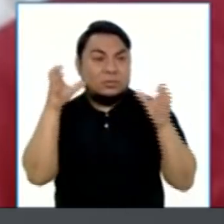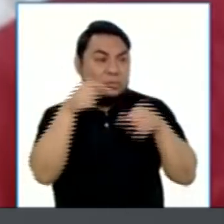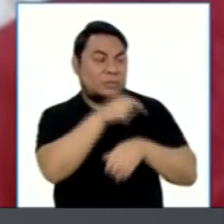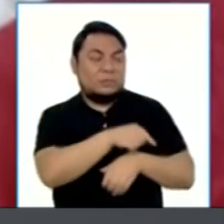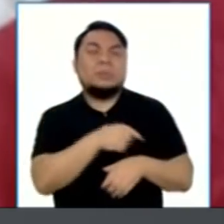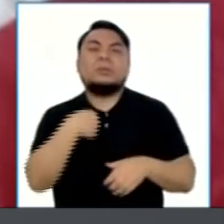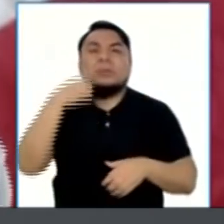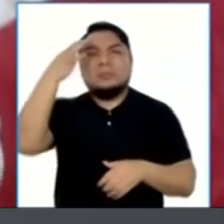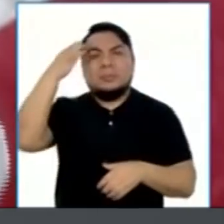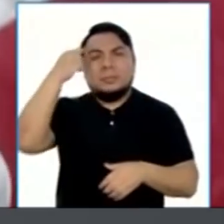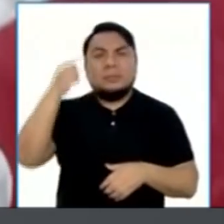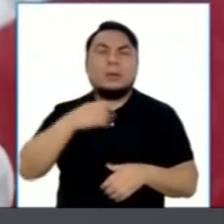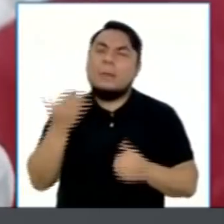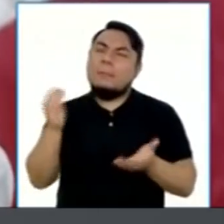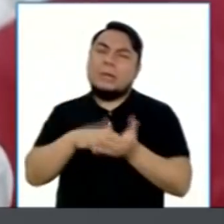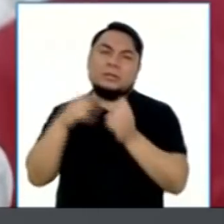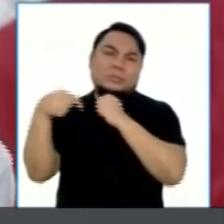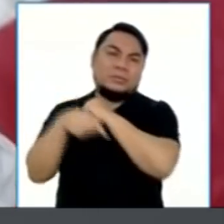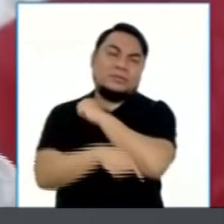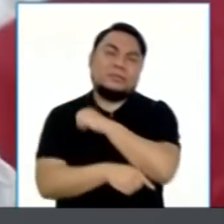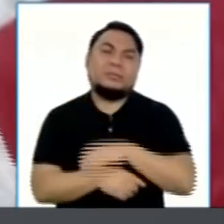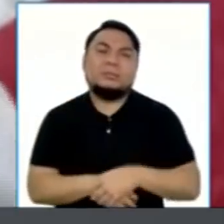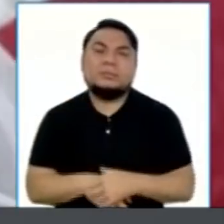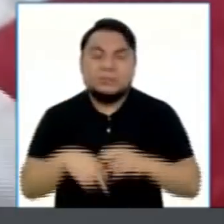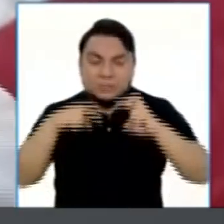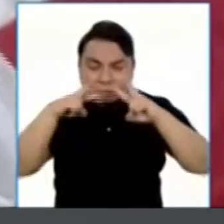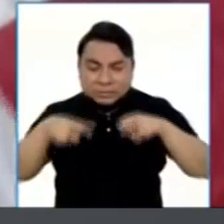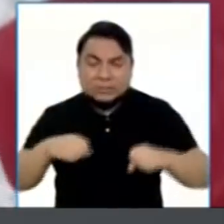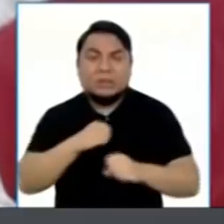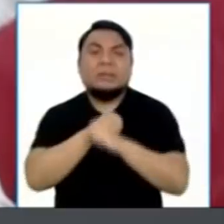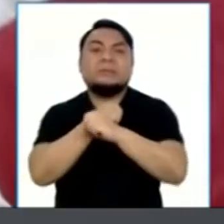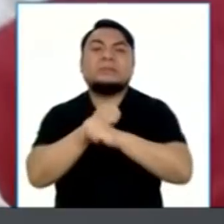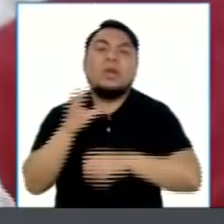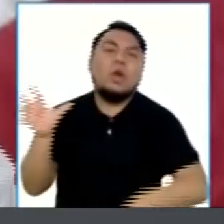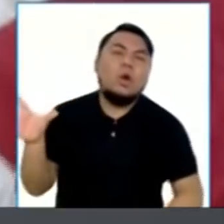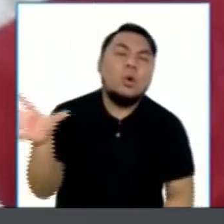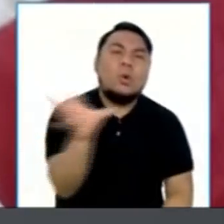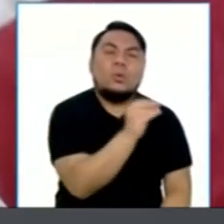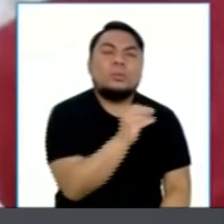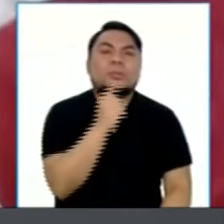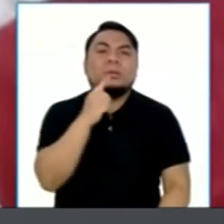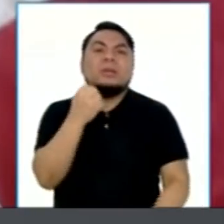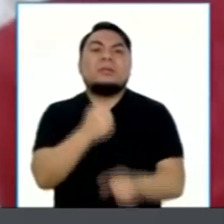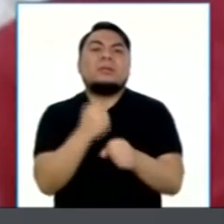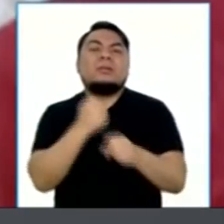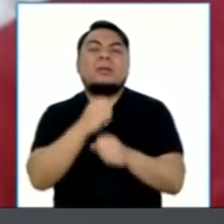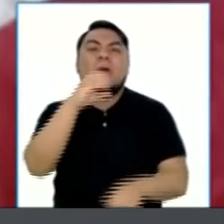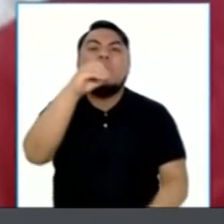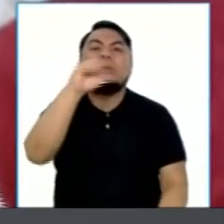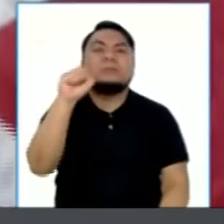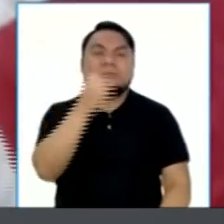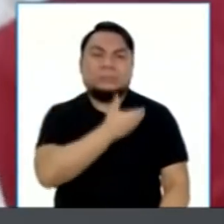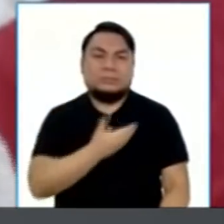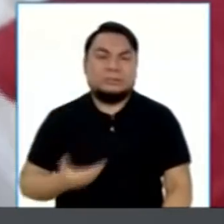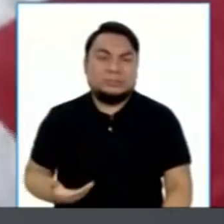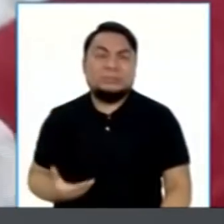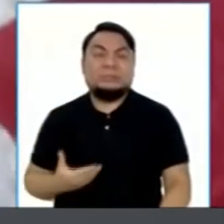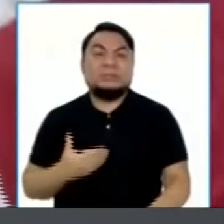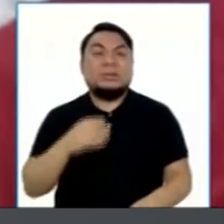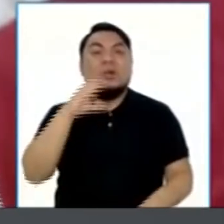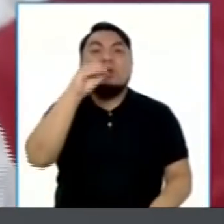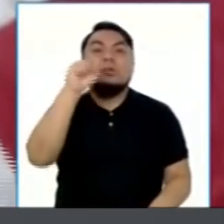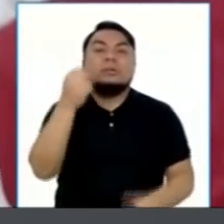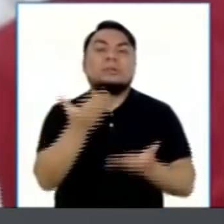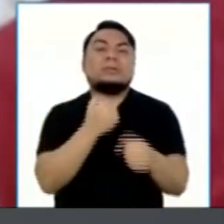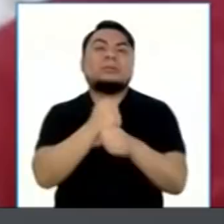Congreso, yo pienso que queríamos ir a lo más profundo, revisar el sistema general de locadores, revisar el